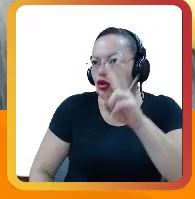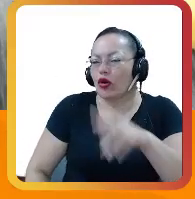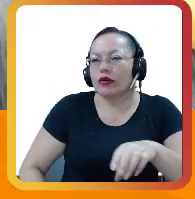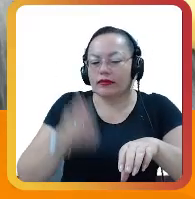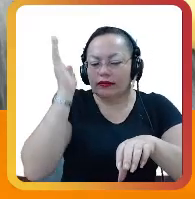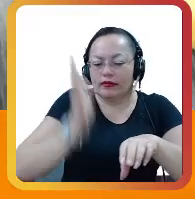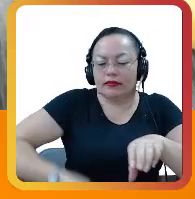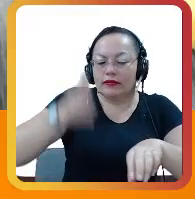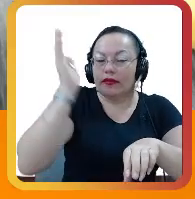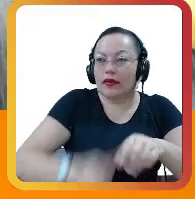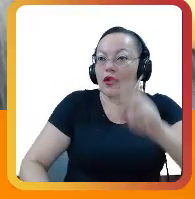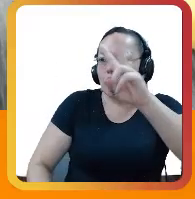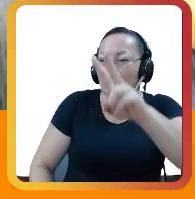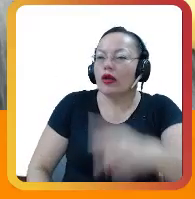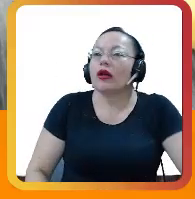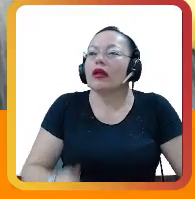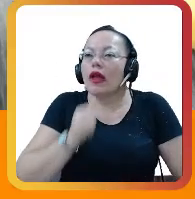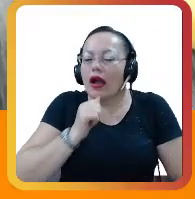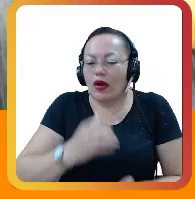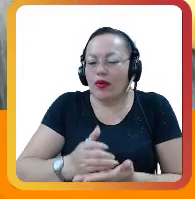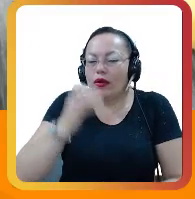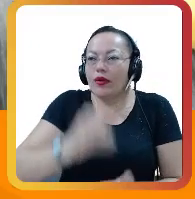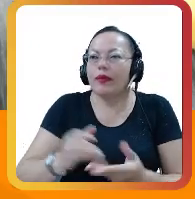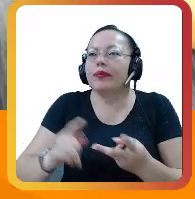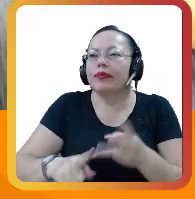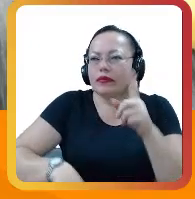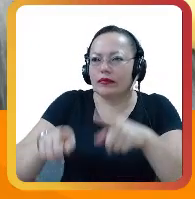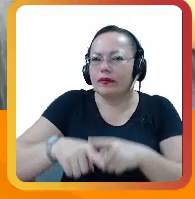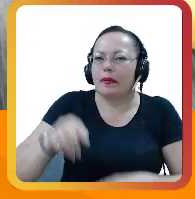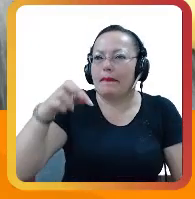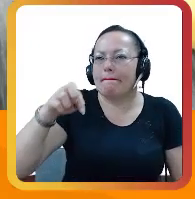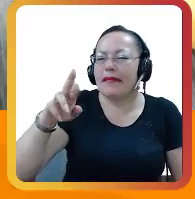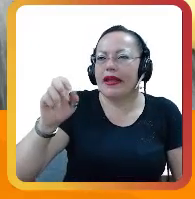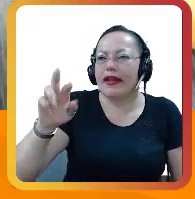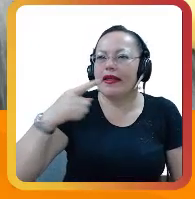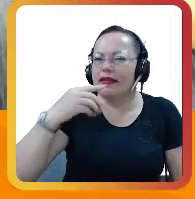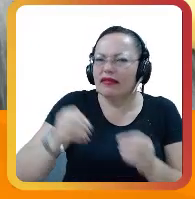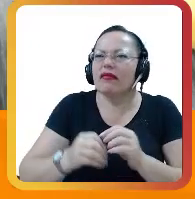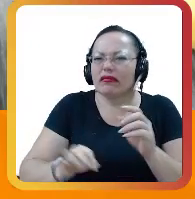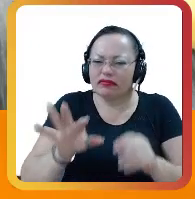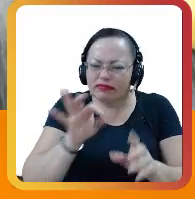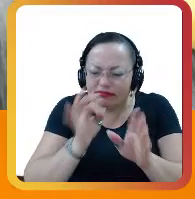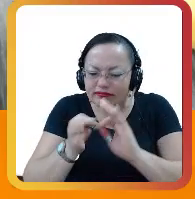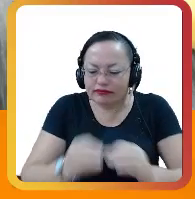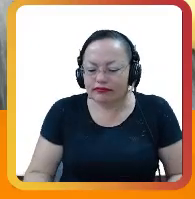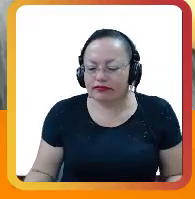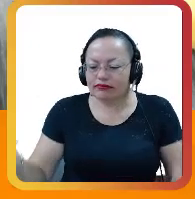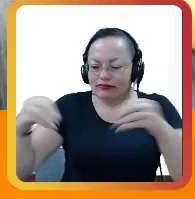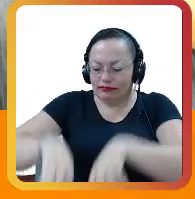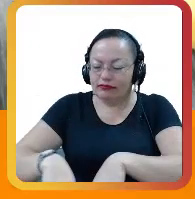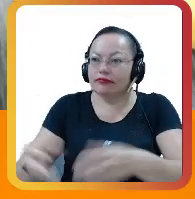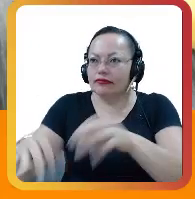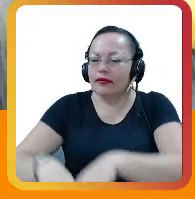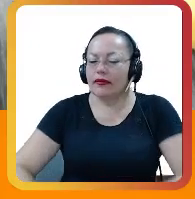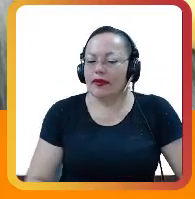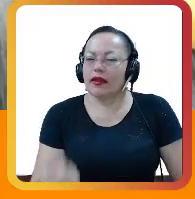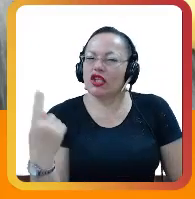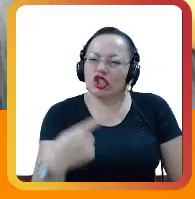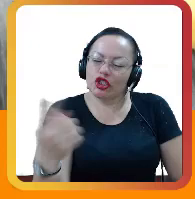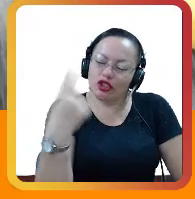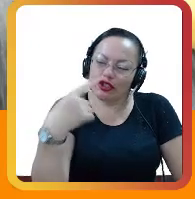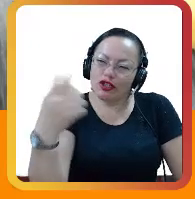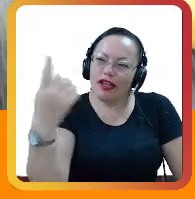piña, un vaso de agua y algunas hojitas de perejil. Todo esto se agrega a la licuadora, se licúa